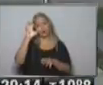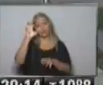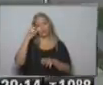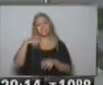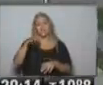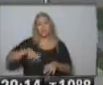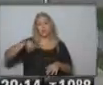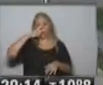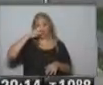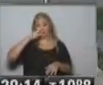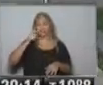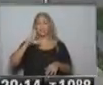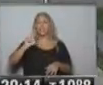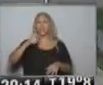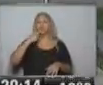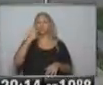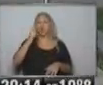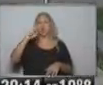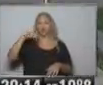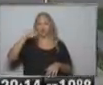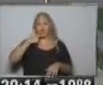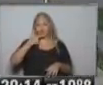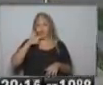Plata y de los hornos.